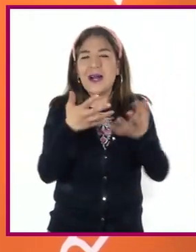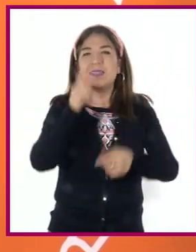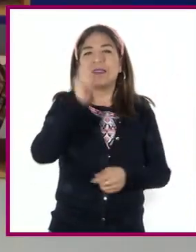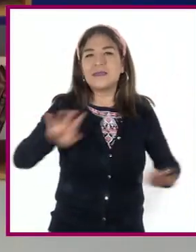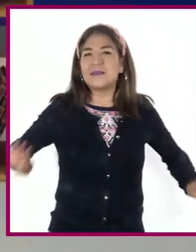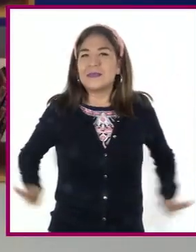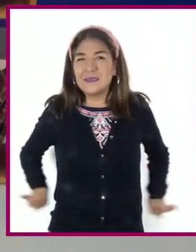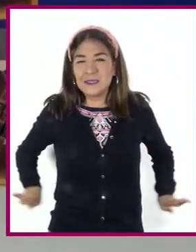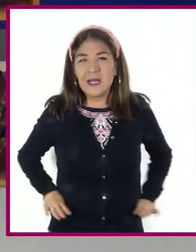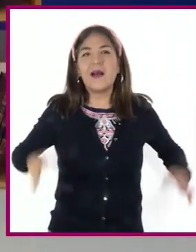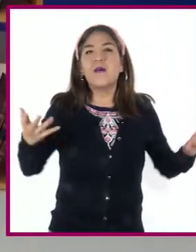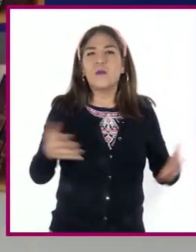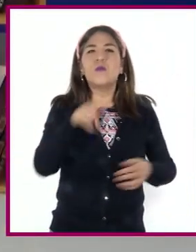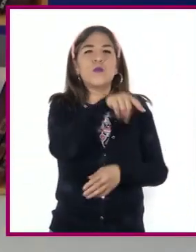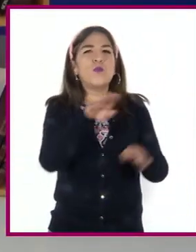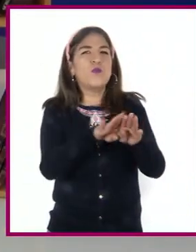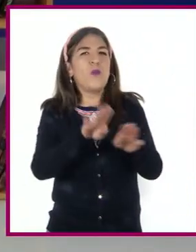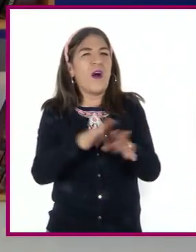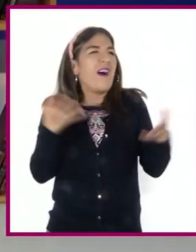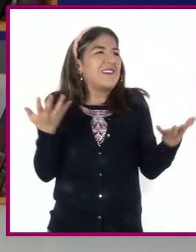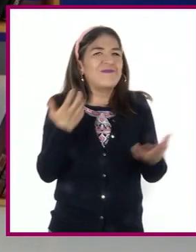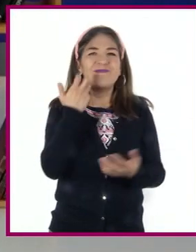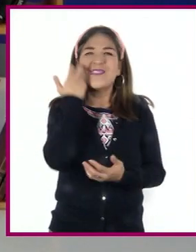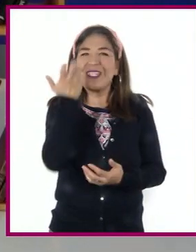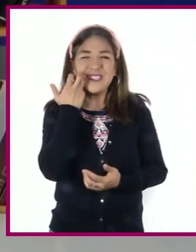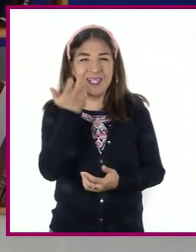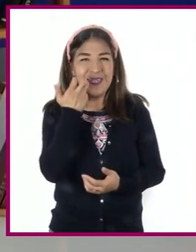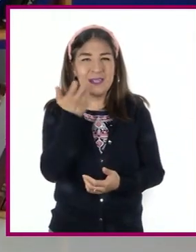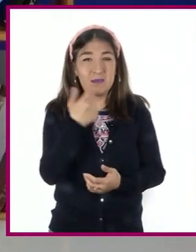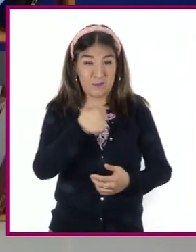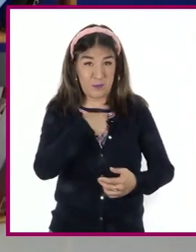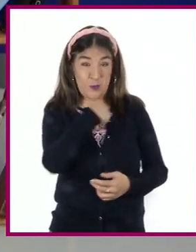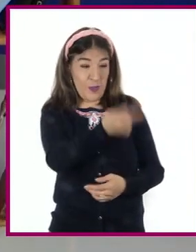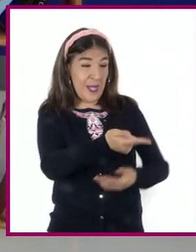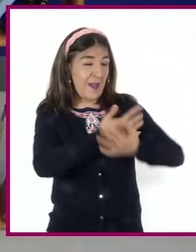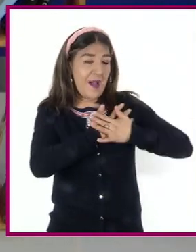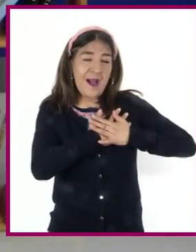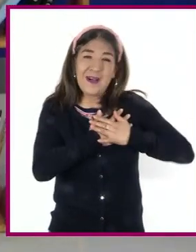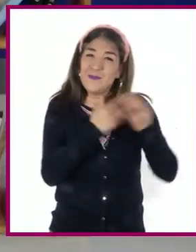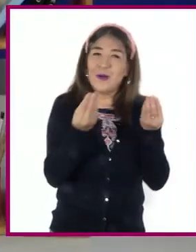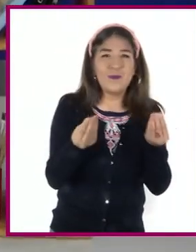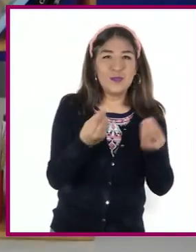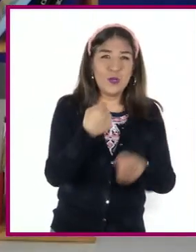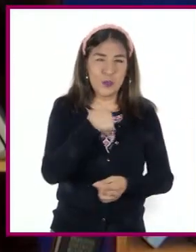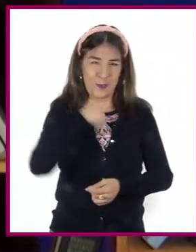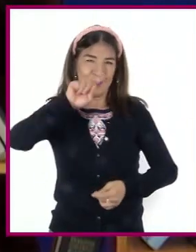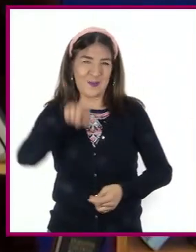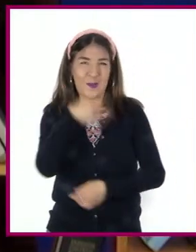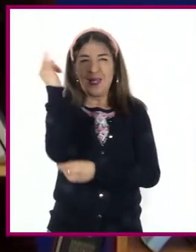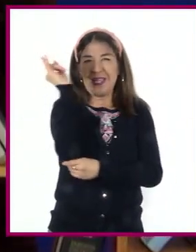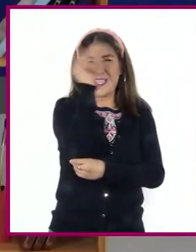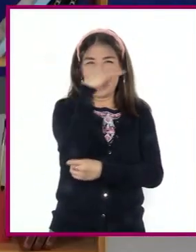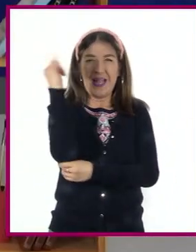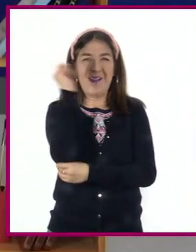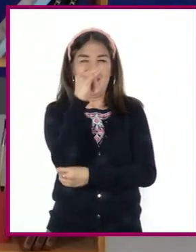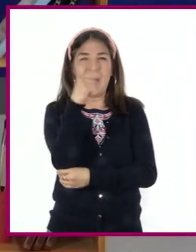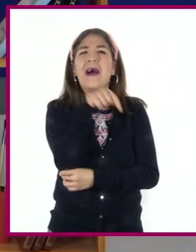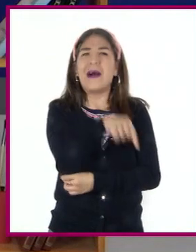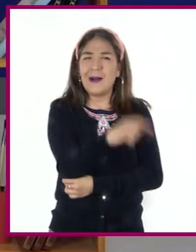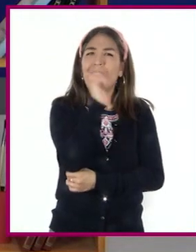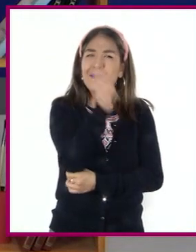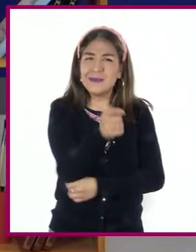preocupes. Somos muchos los que nos enfrentamos a este tipo de problemas al leer un poema. Pero para